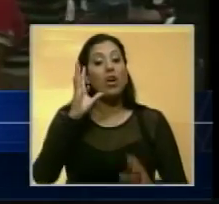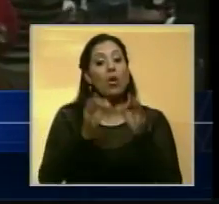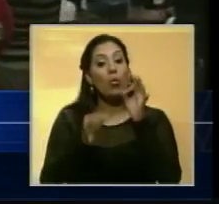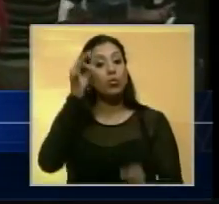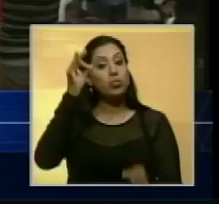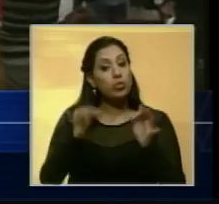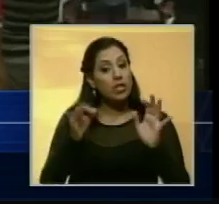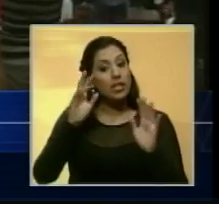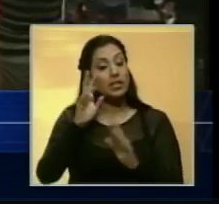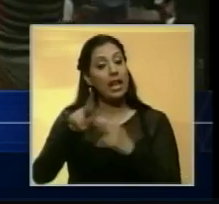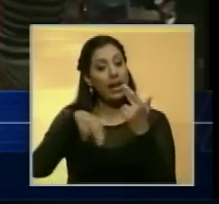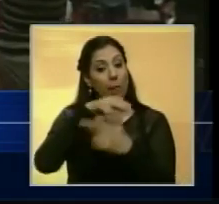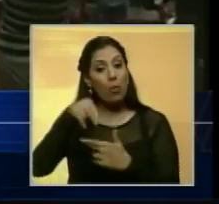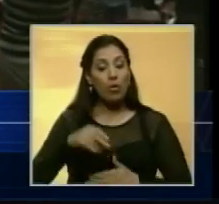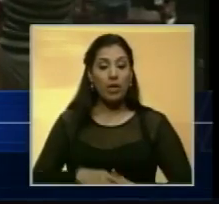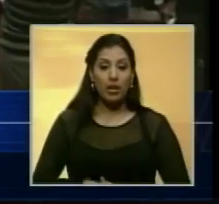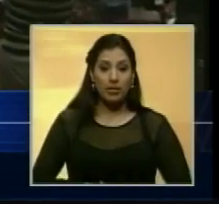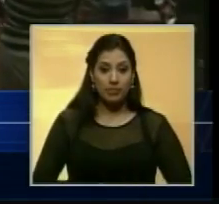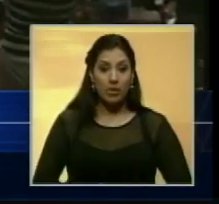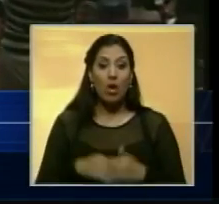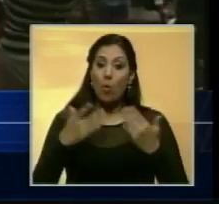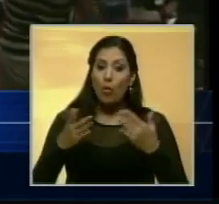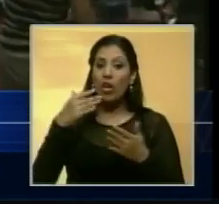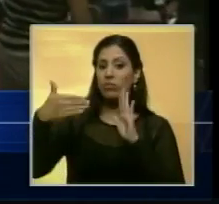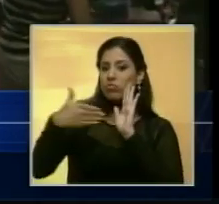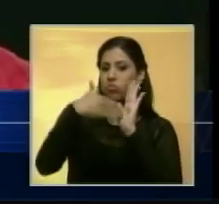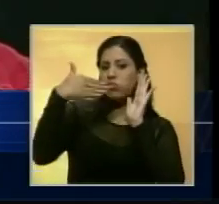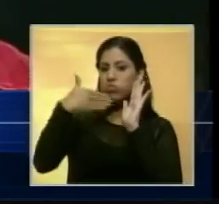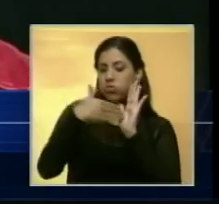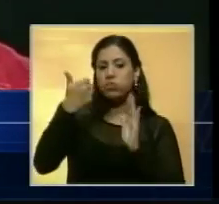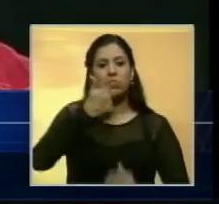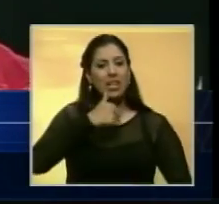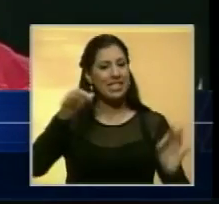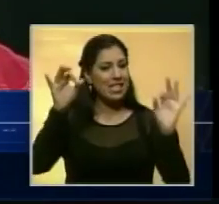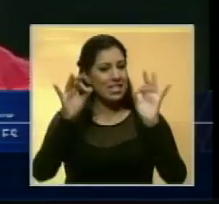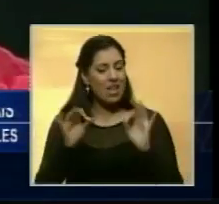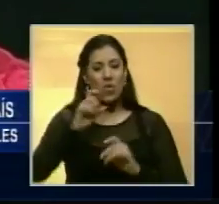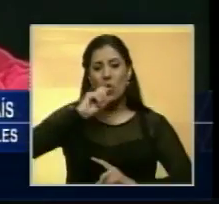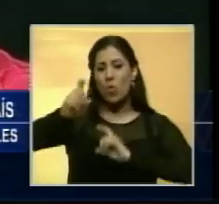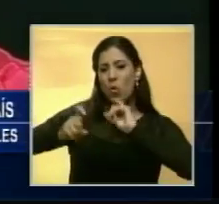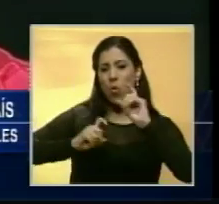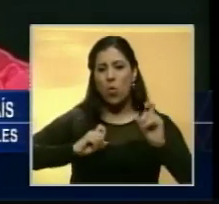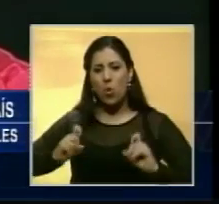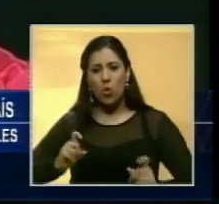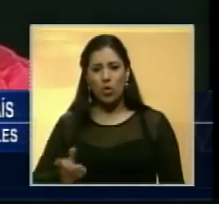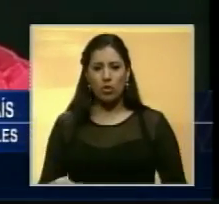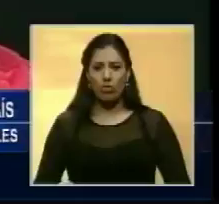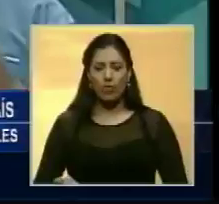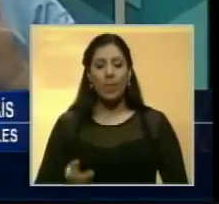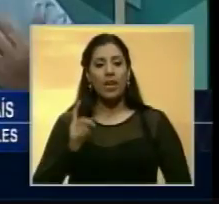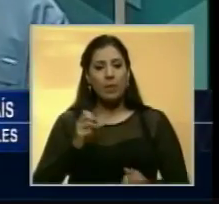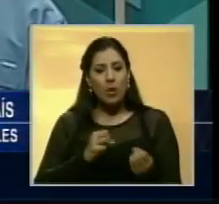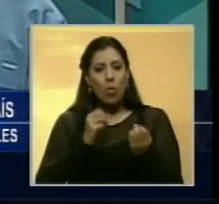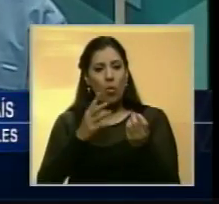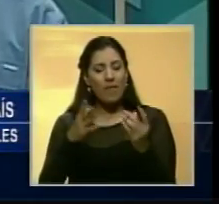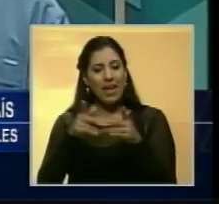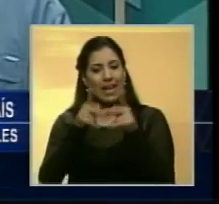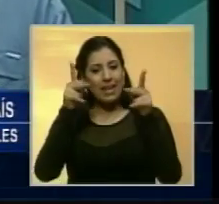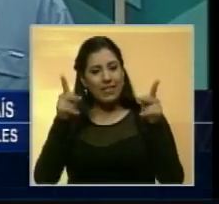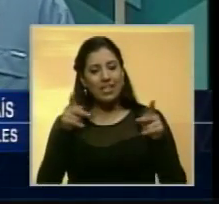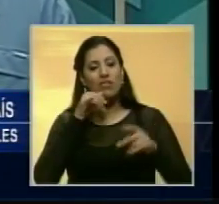los tribunales de la República por sus ataques de intolerancia, de odio. Tras el lanzamiento de la